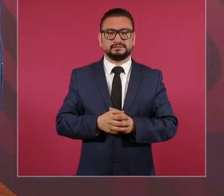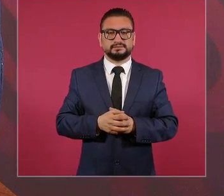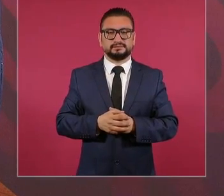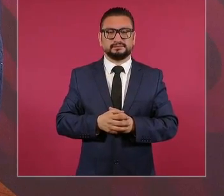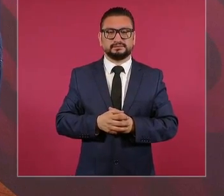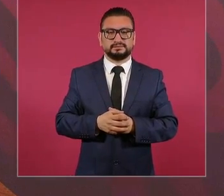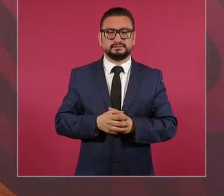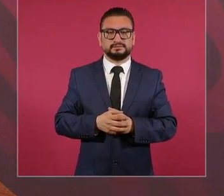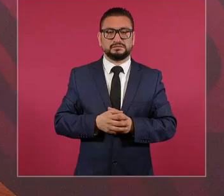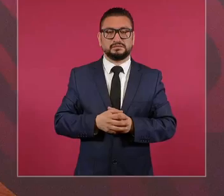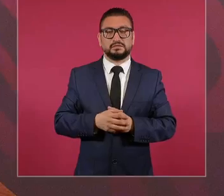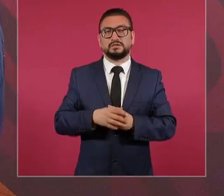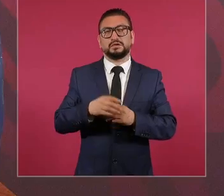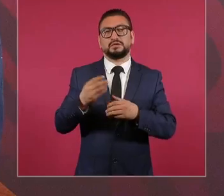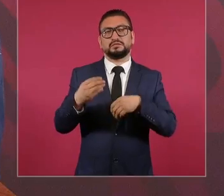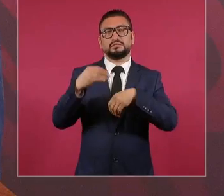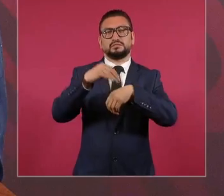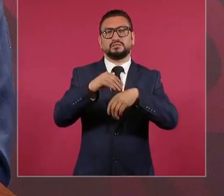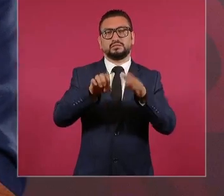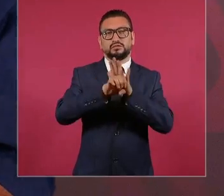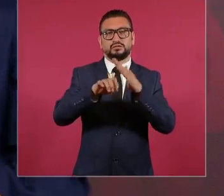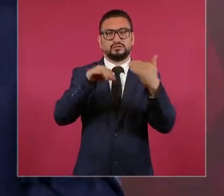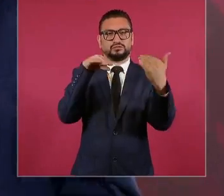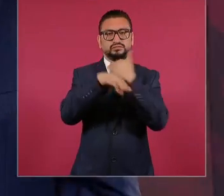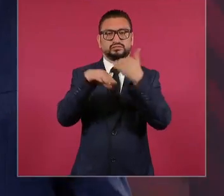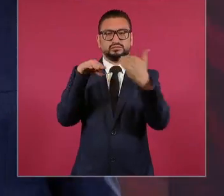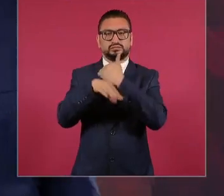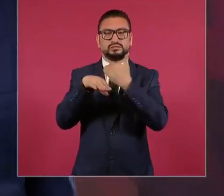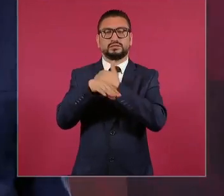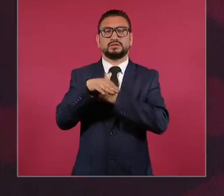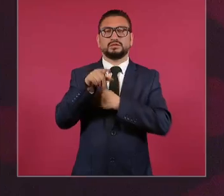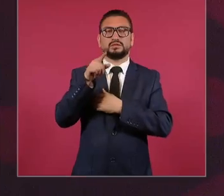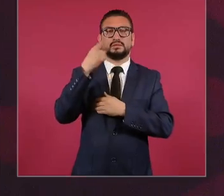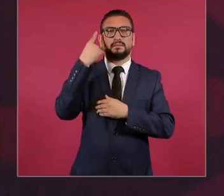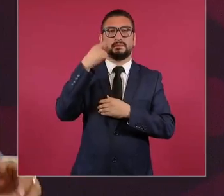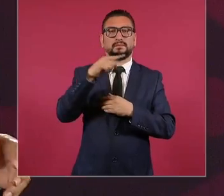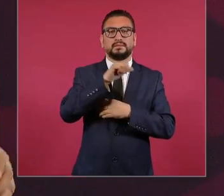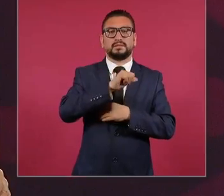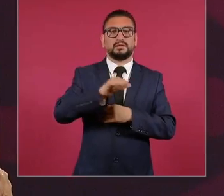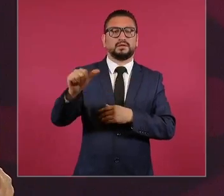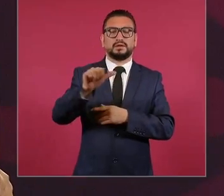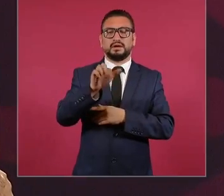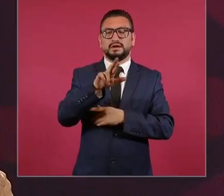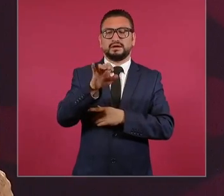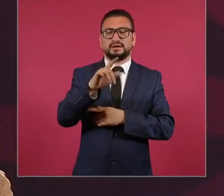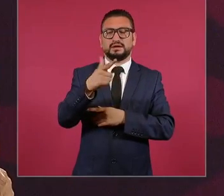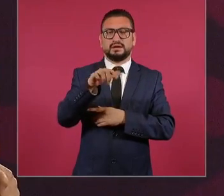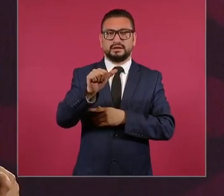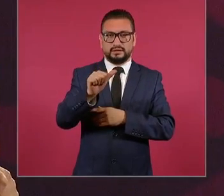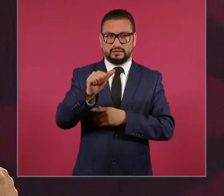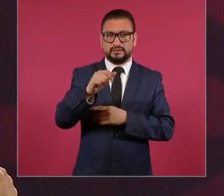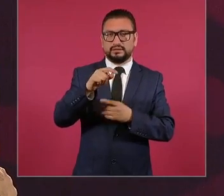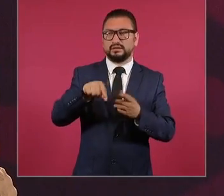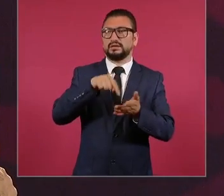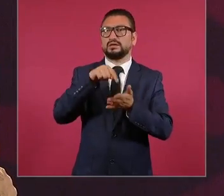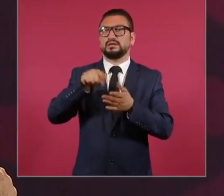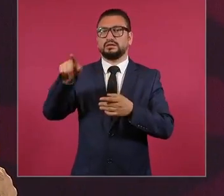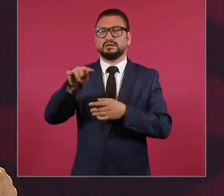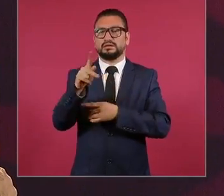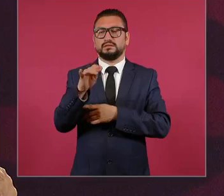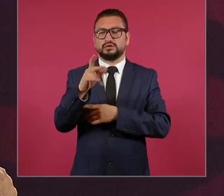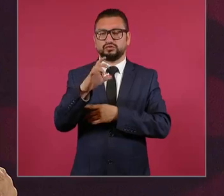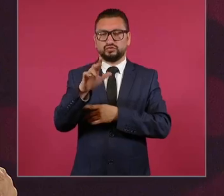incluye por ejemplo la carretera de Arriaga a Tapachula, la